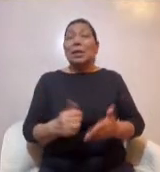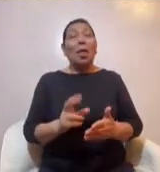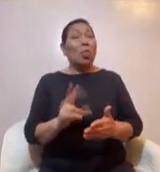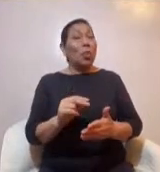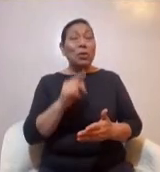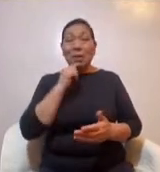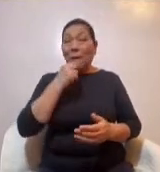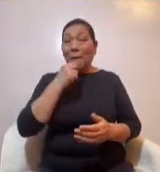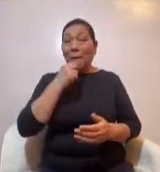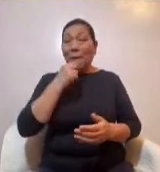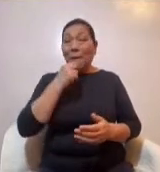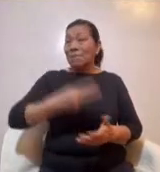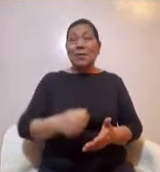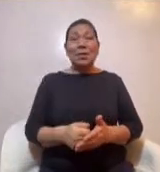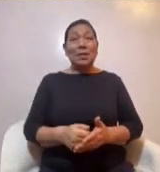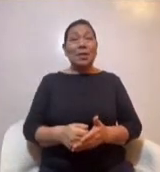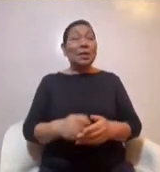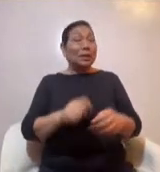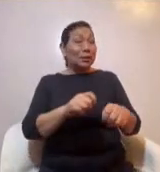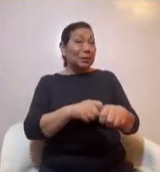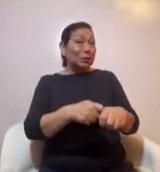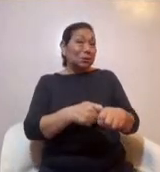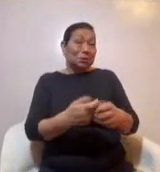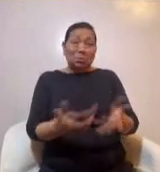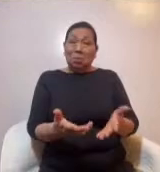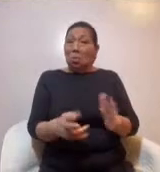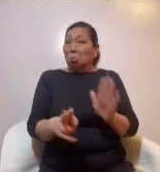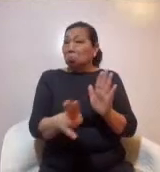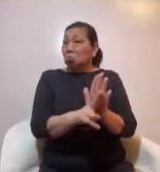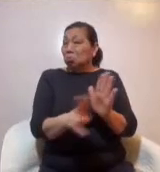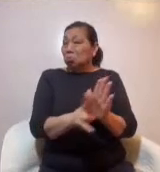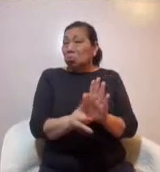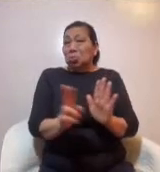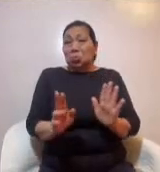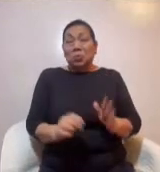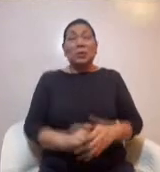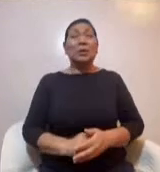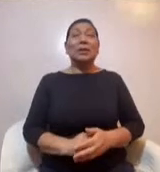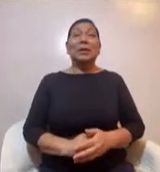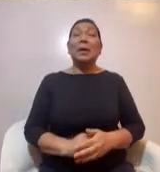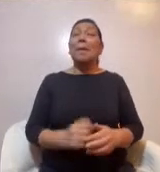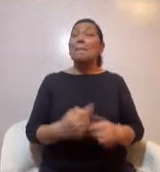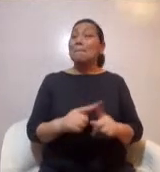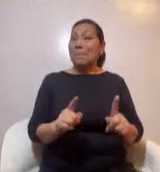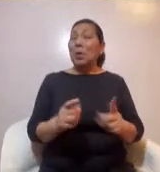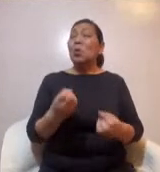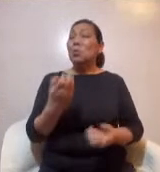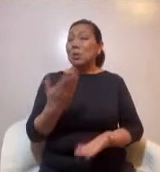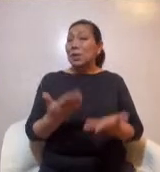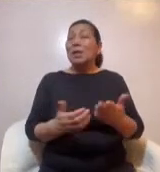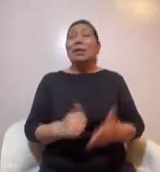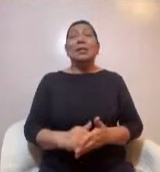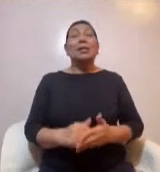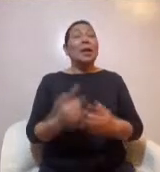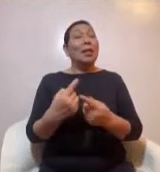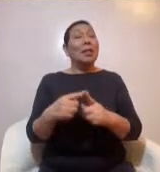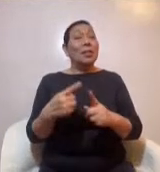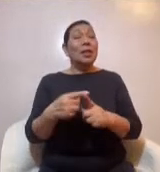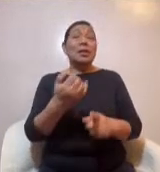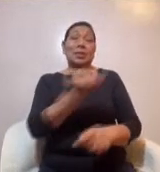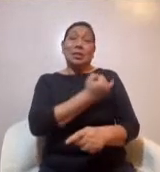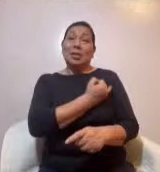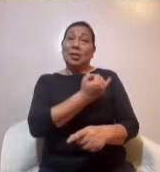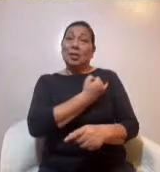a pesar de que no está prohibida la prostitución voluntaria, ¿no? Sin embargo, muchas veces